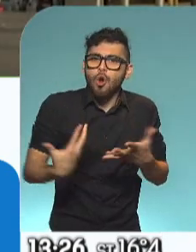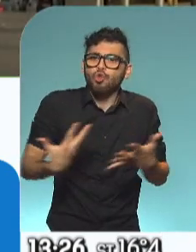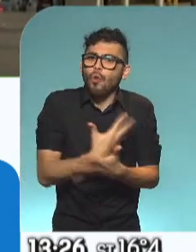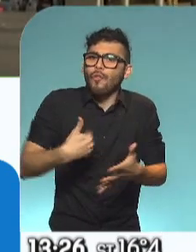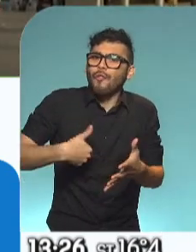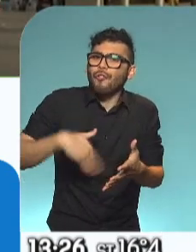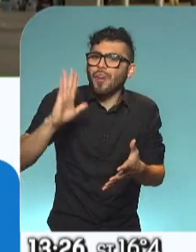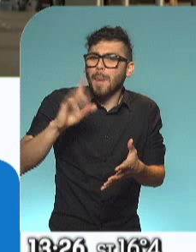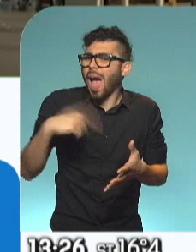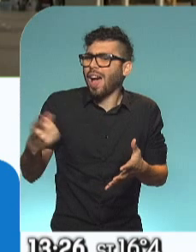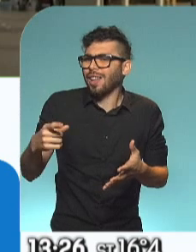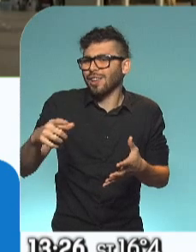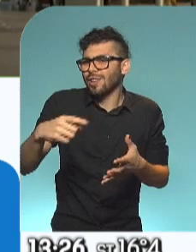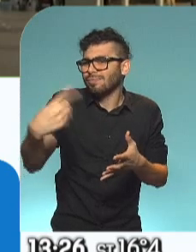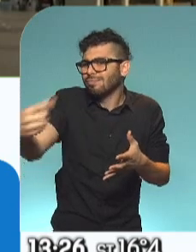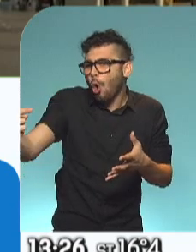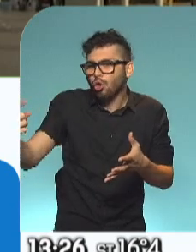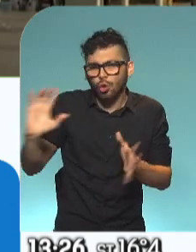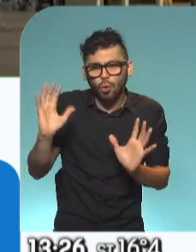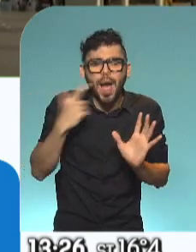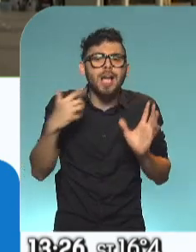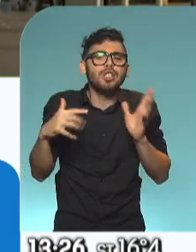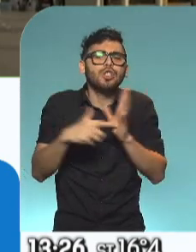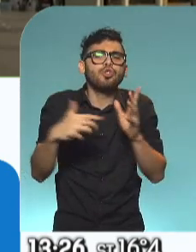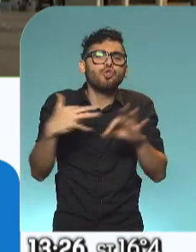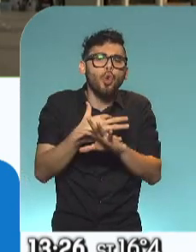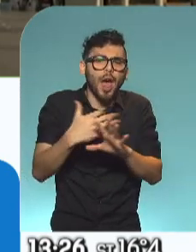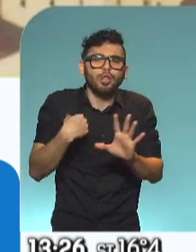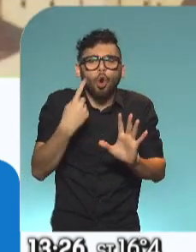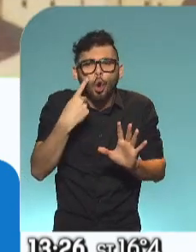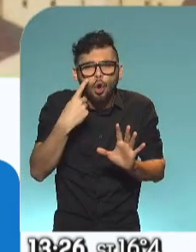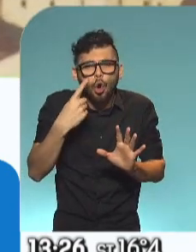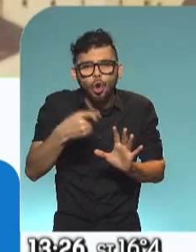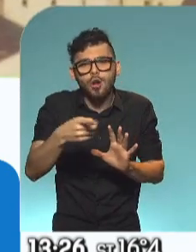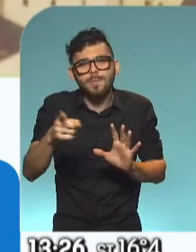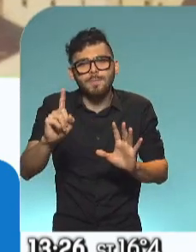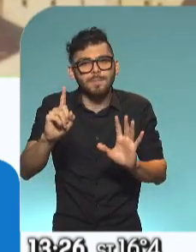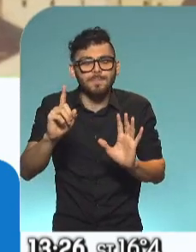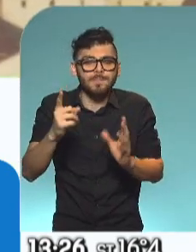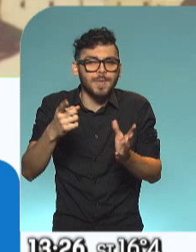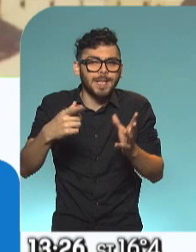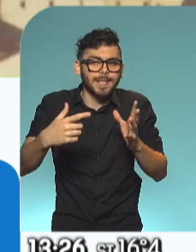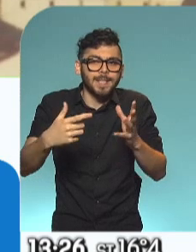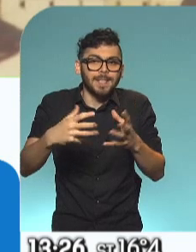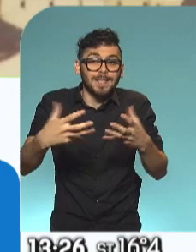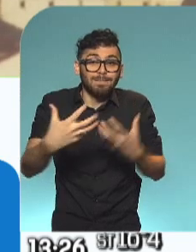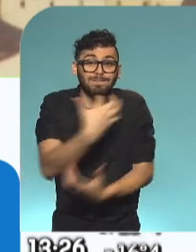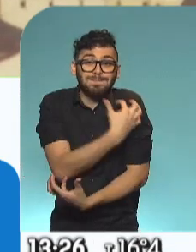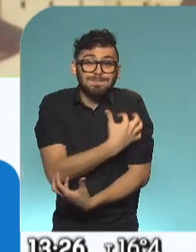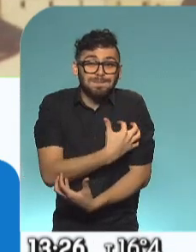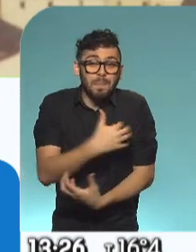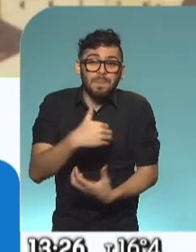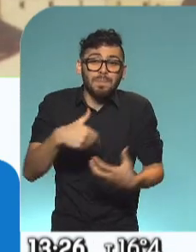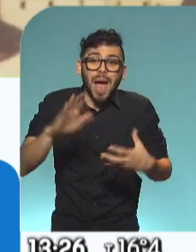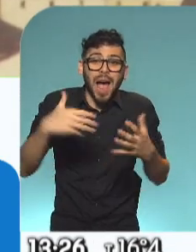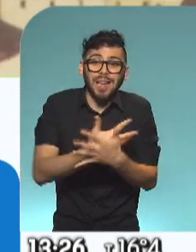yo conozco. Por ahí fue más justo en otras ciudades. Pero eso ya genera una